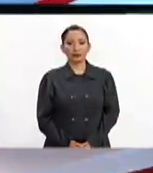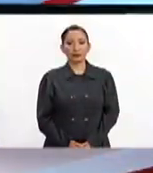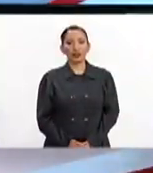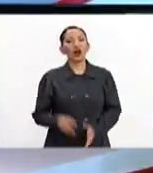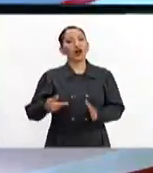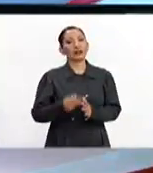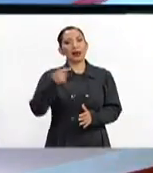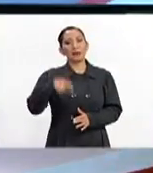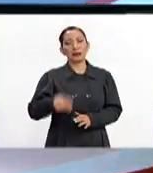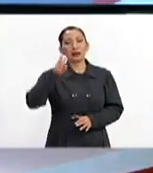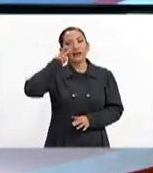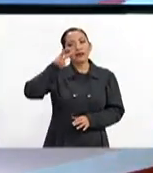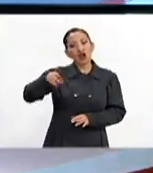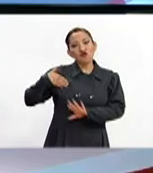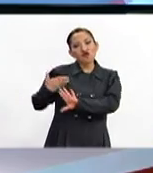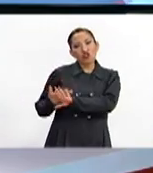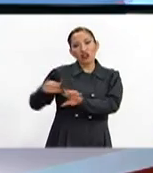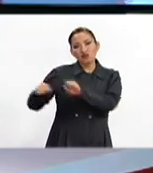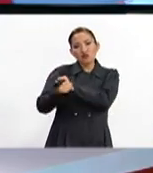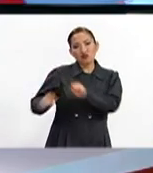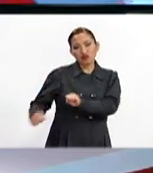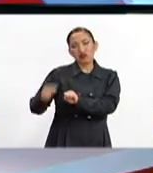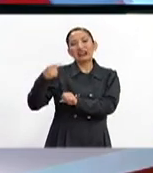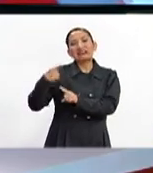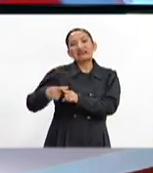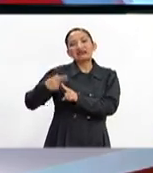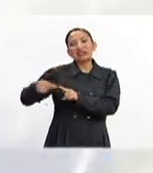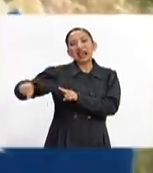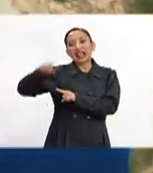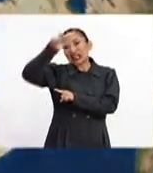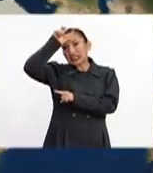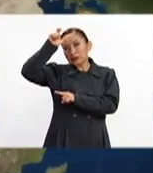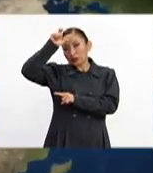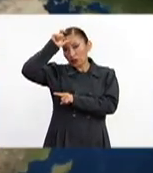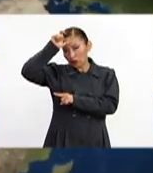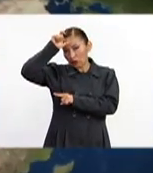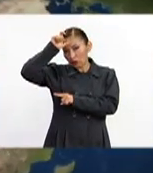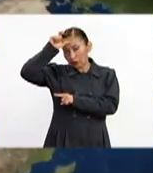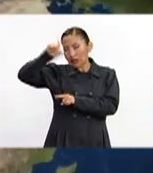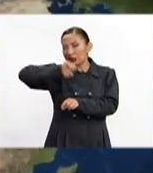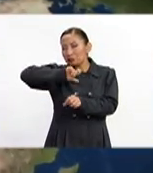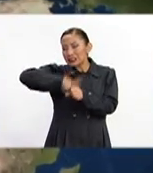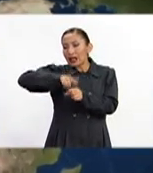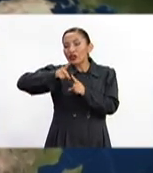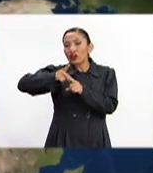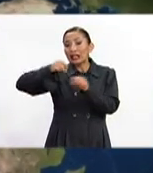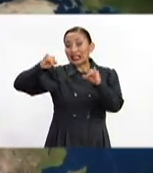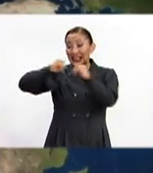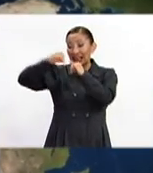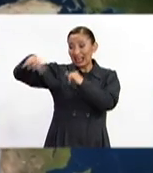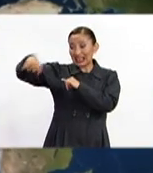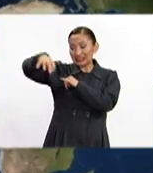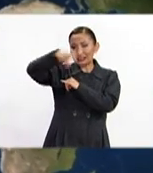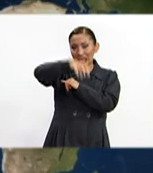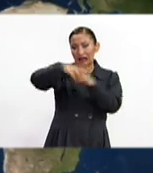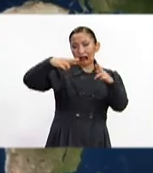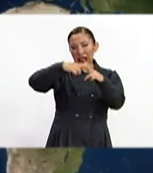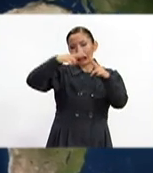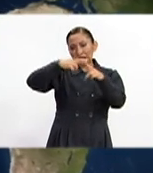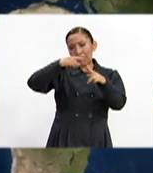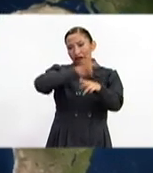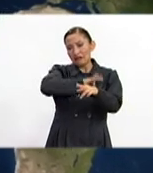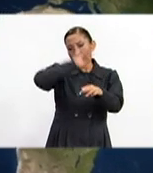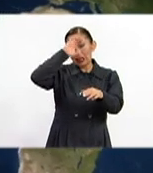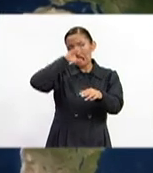De nueva cuenta se registró un ataque terrorista. Esta vez fue en Egipto, en específico en iglesias que profesan algún tipo de